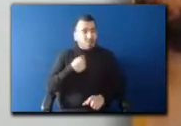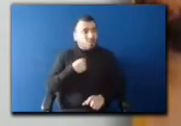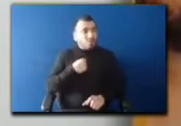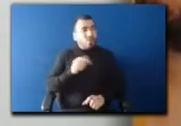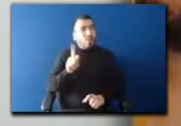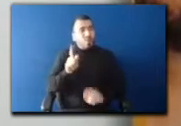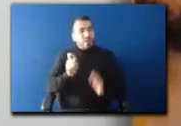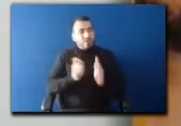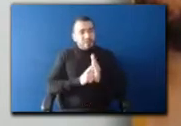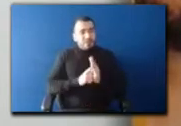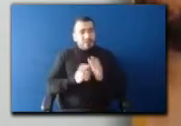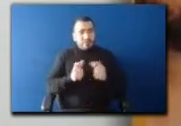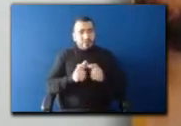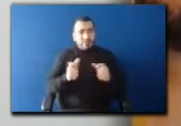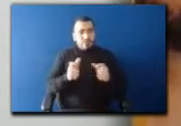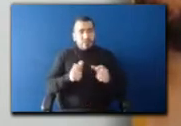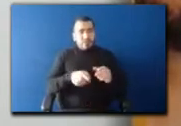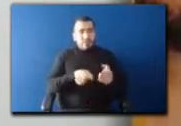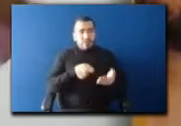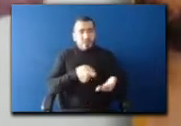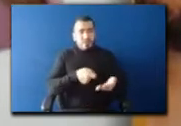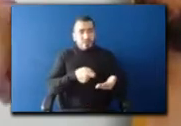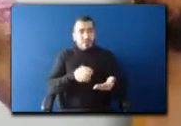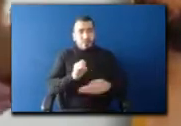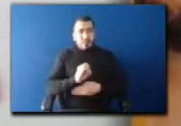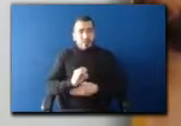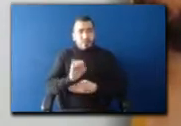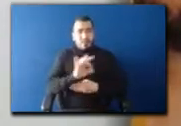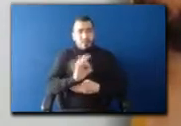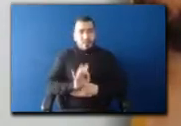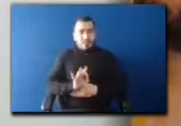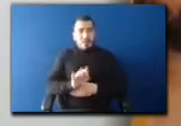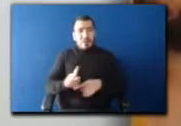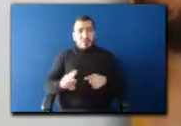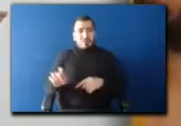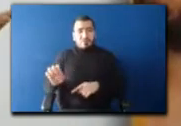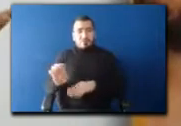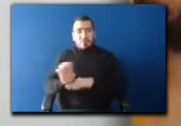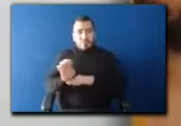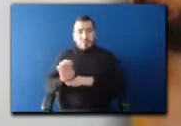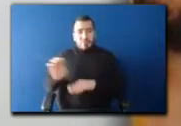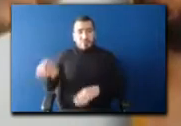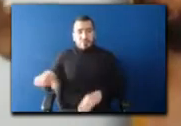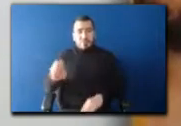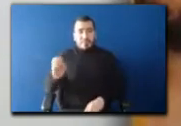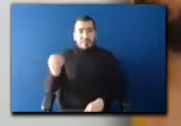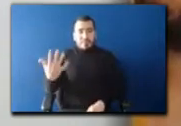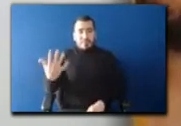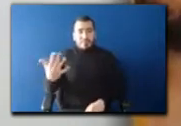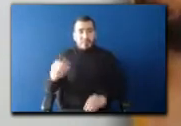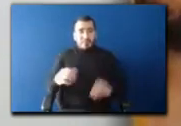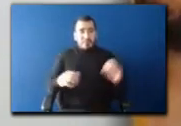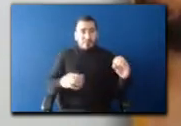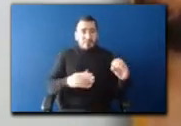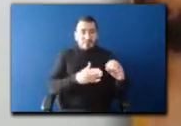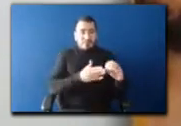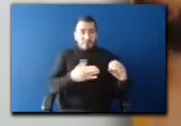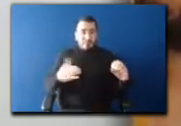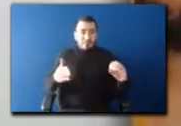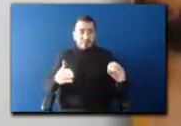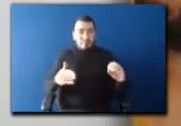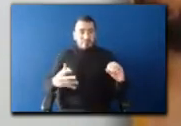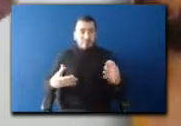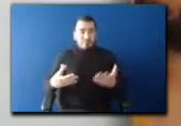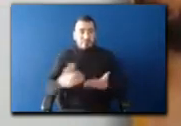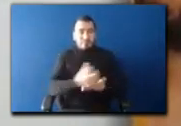cobran intereses. No, hay cinco entidades que cobran intereses desde el día cero. Y así usted puede empezar en la producción. No, es que los CDT